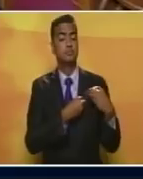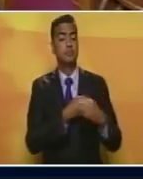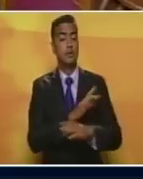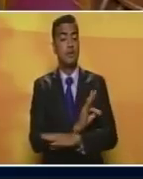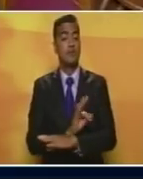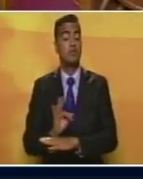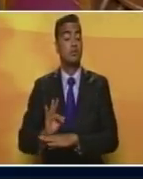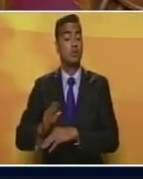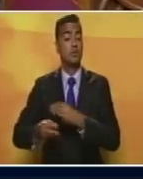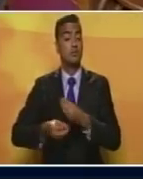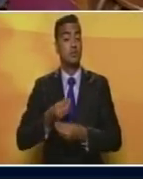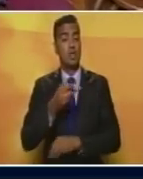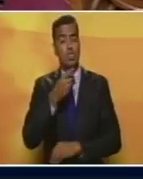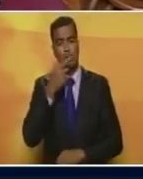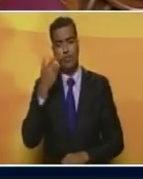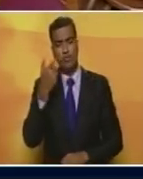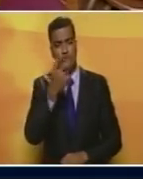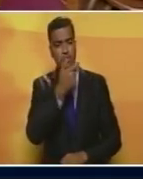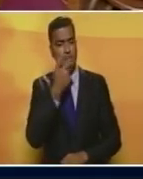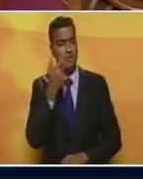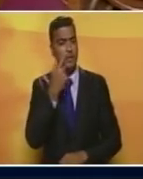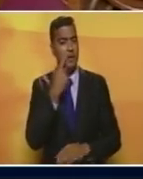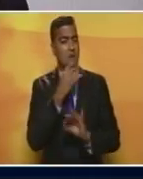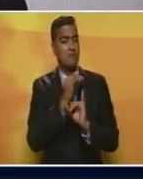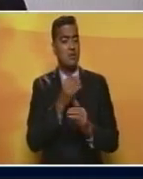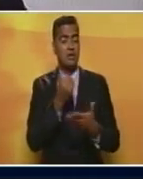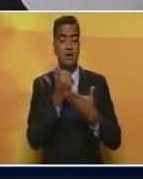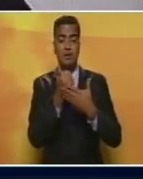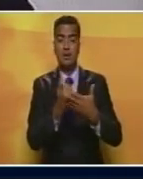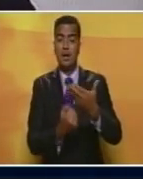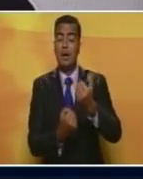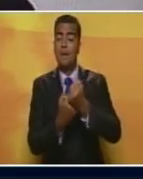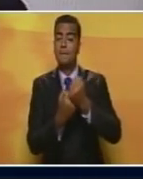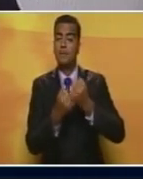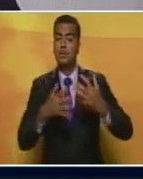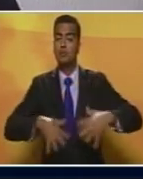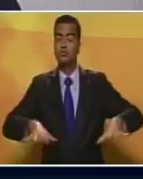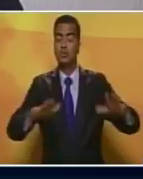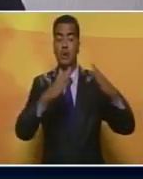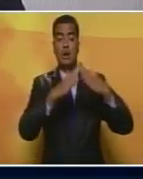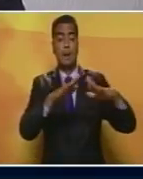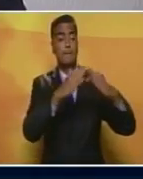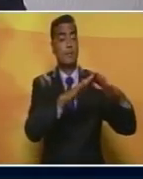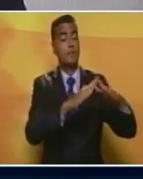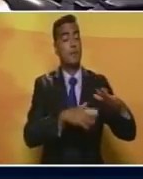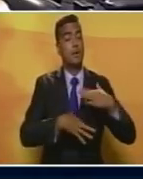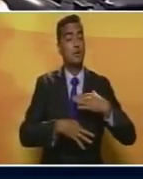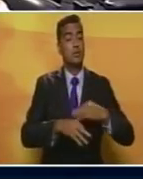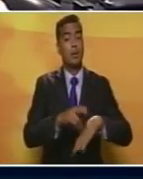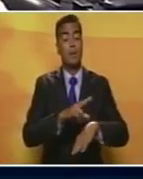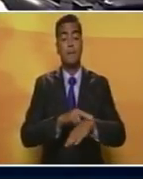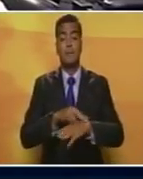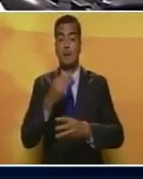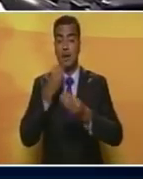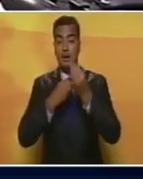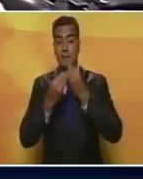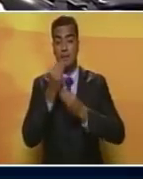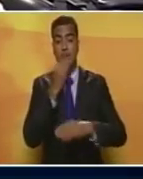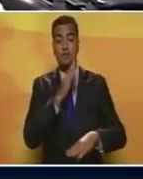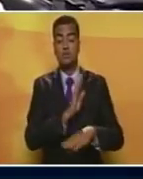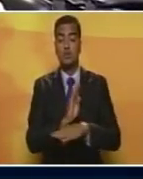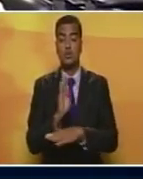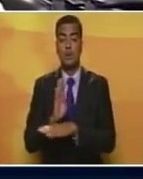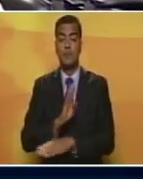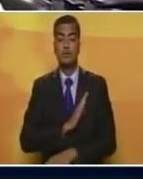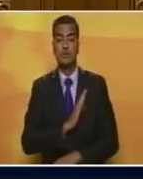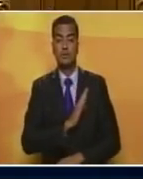la frontera venezolana. El llamado fue hecho específicamente a ACNUR, Organización Panamericana de la Salud, Organización